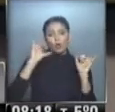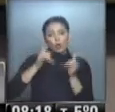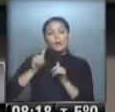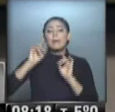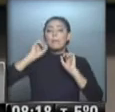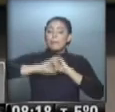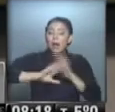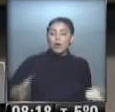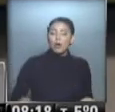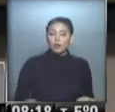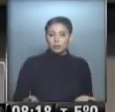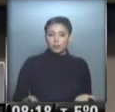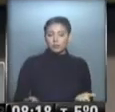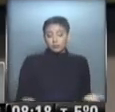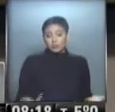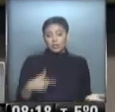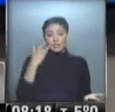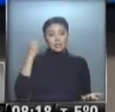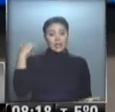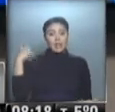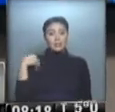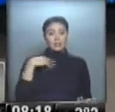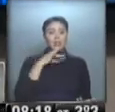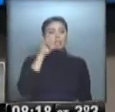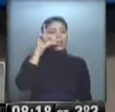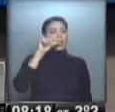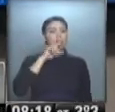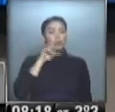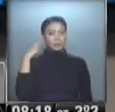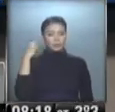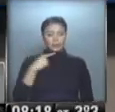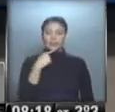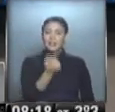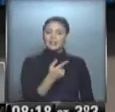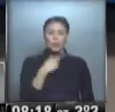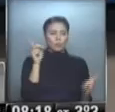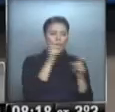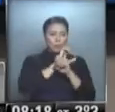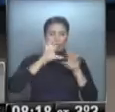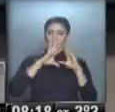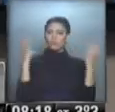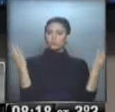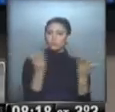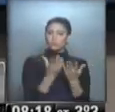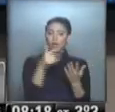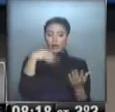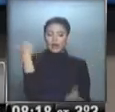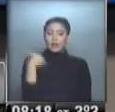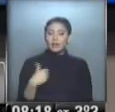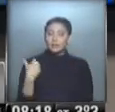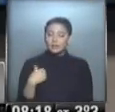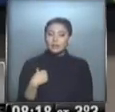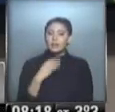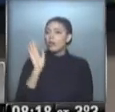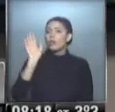es aún más crítica, como bien definía De la Torre al principio, que es un problema mundial, la Argentina, como